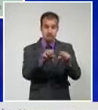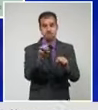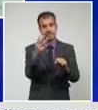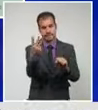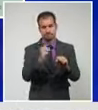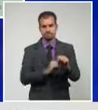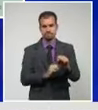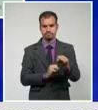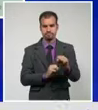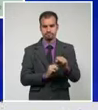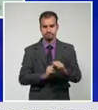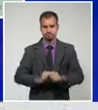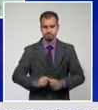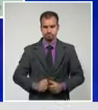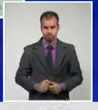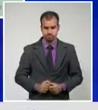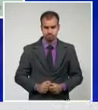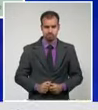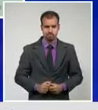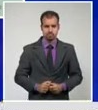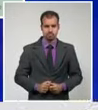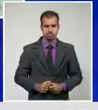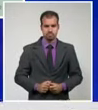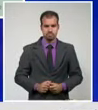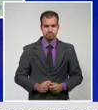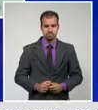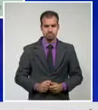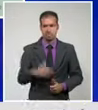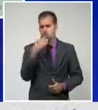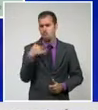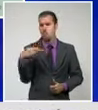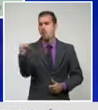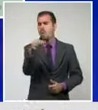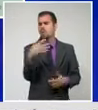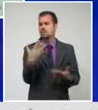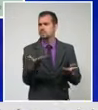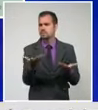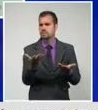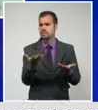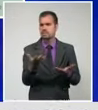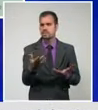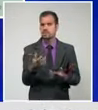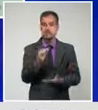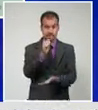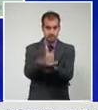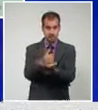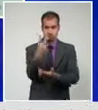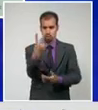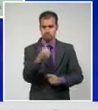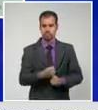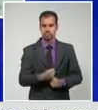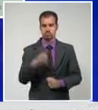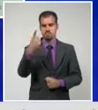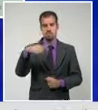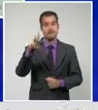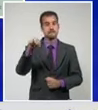que la jornada anterior, y los 3 se distribuyen, 2 en el municipio de Las Tunas y 1 en